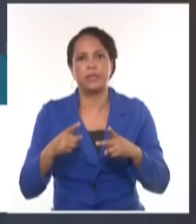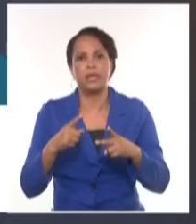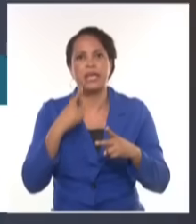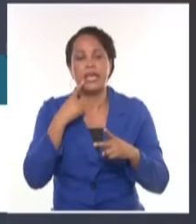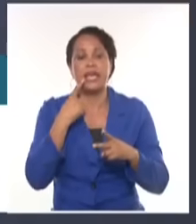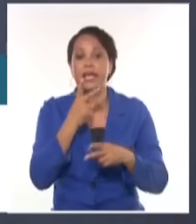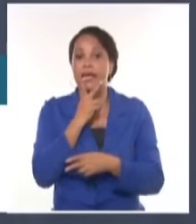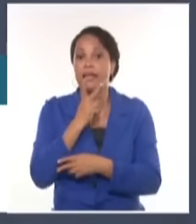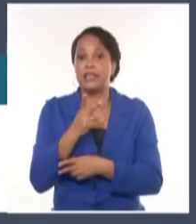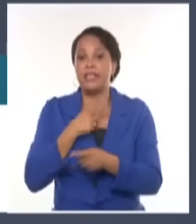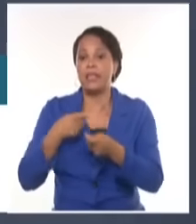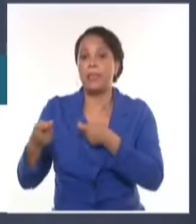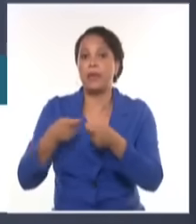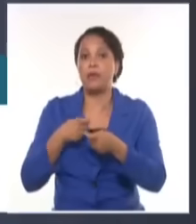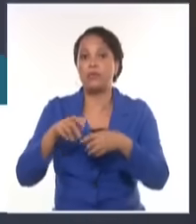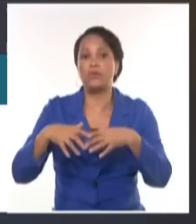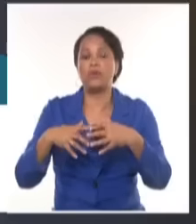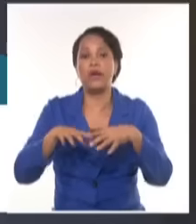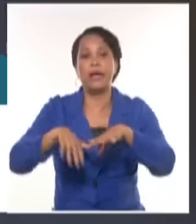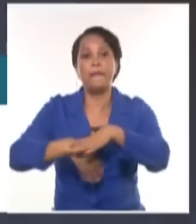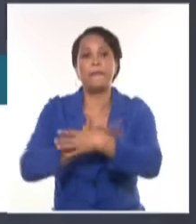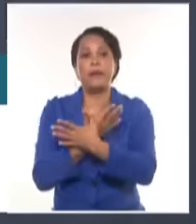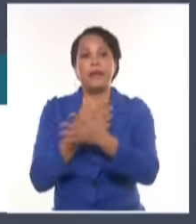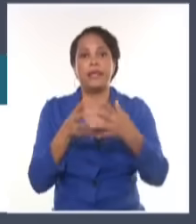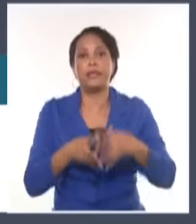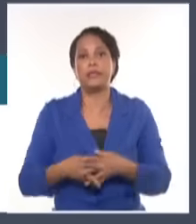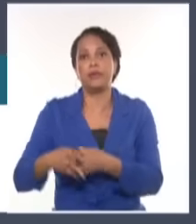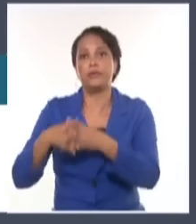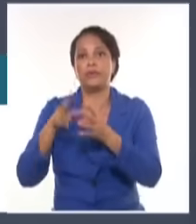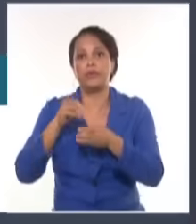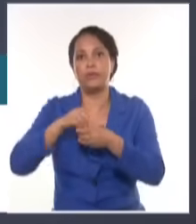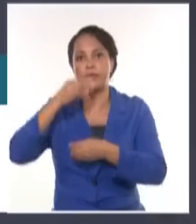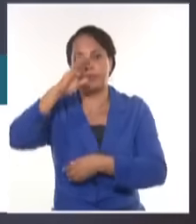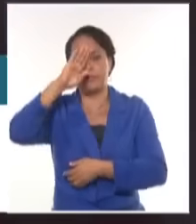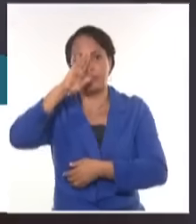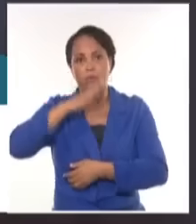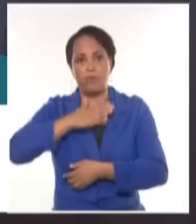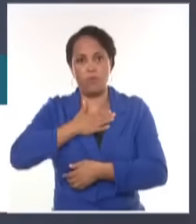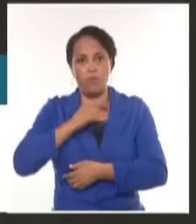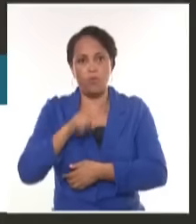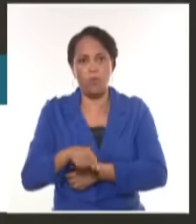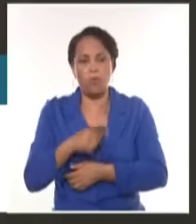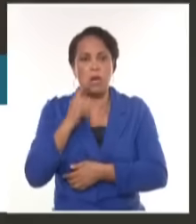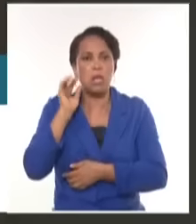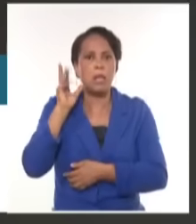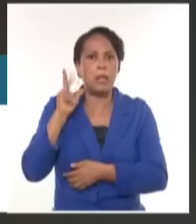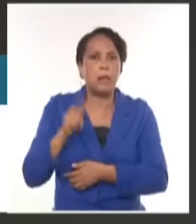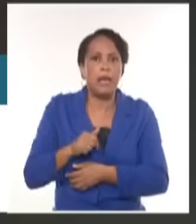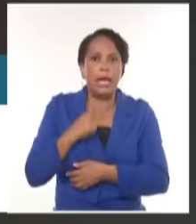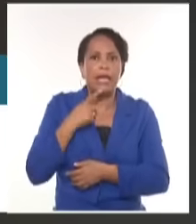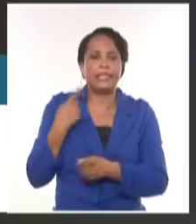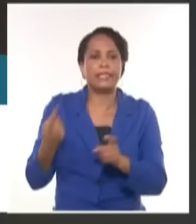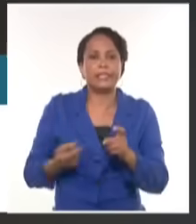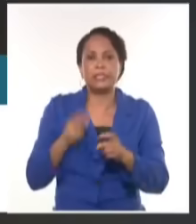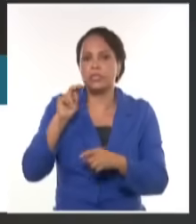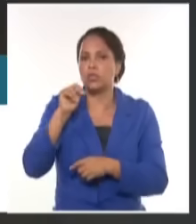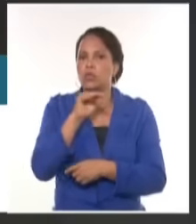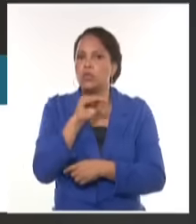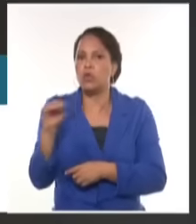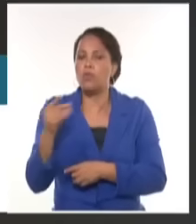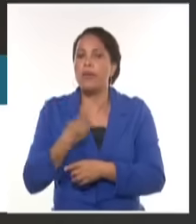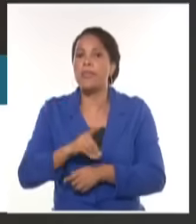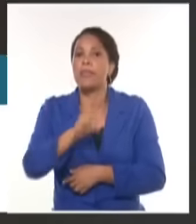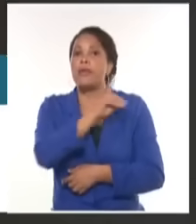negocios de la Embajada de Estados Unidos en La Habana ignora y desafía normas de la